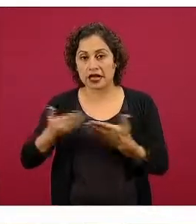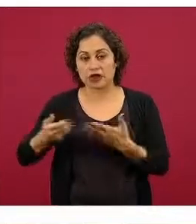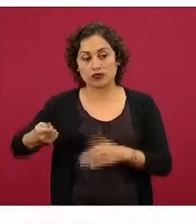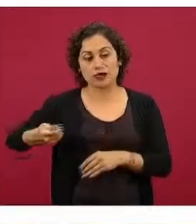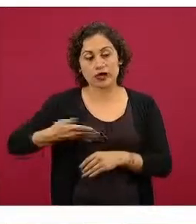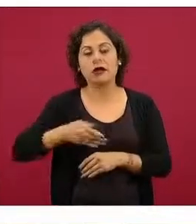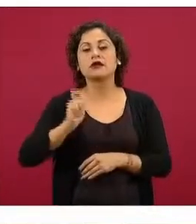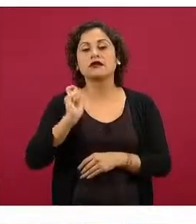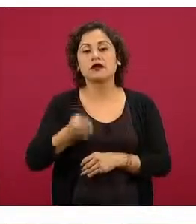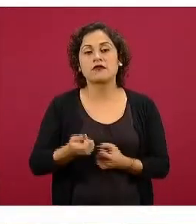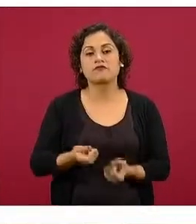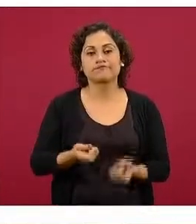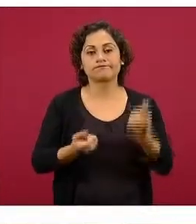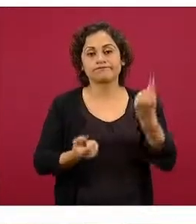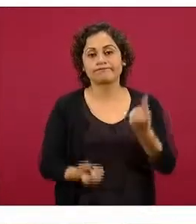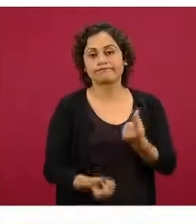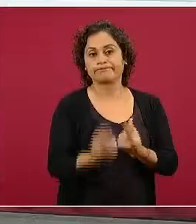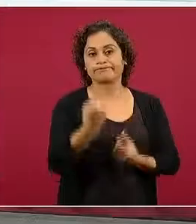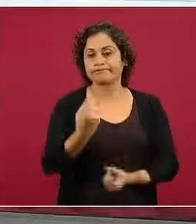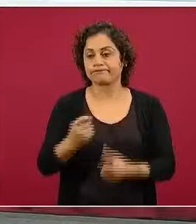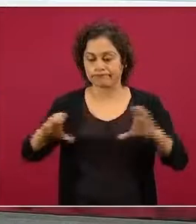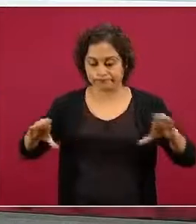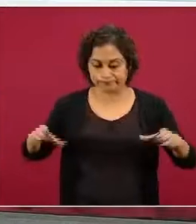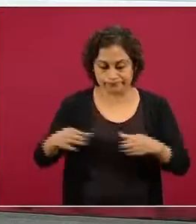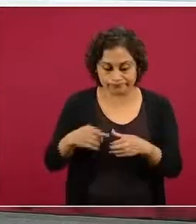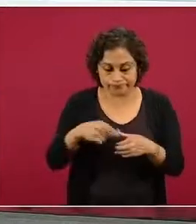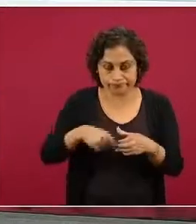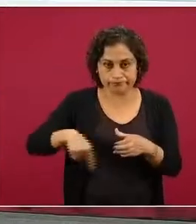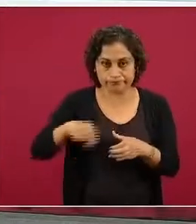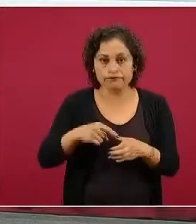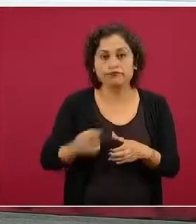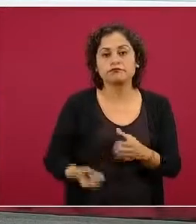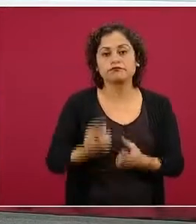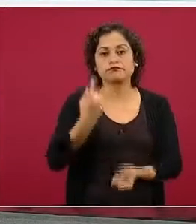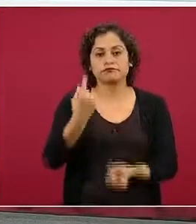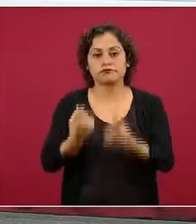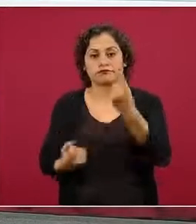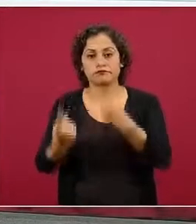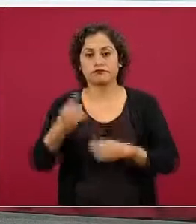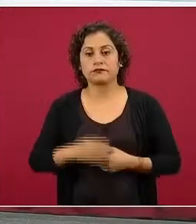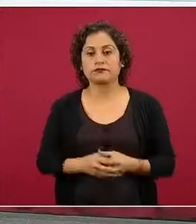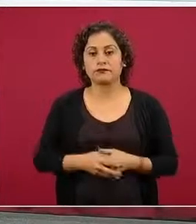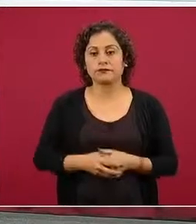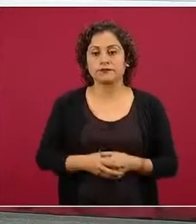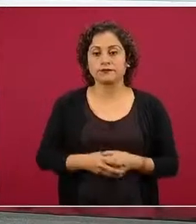como conglomerado de casos.